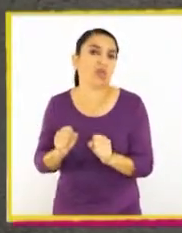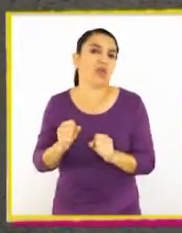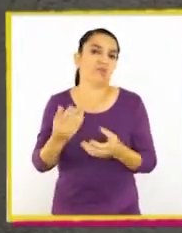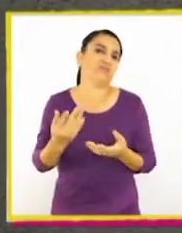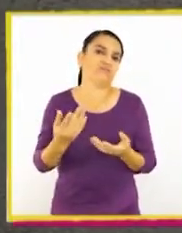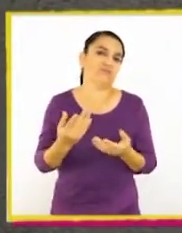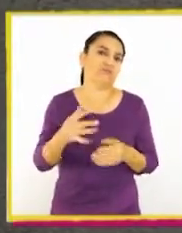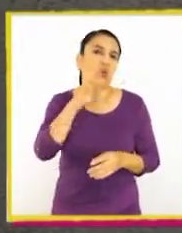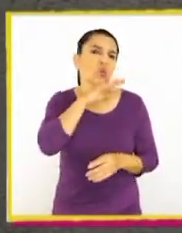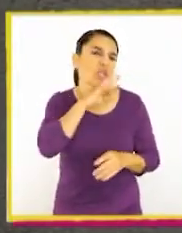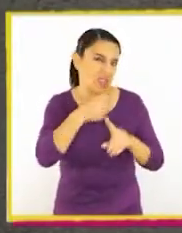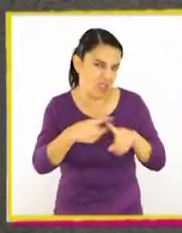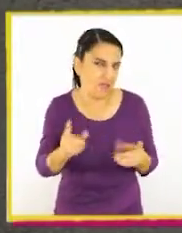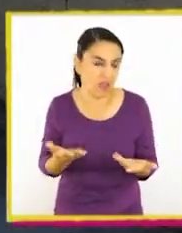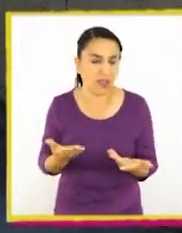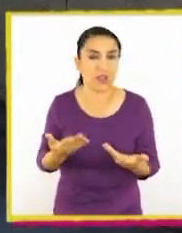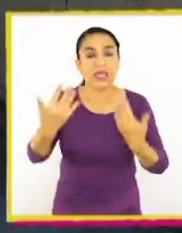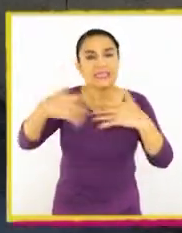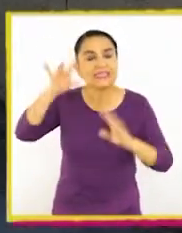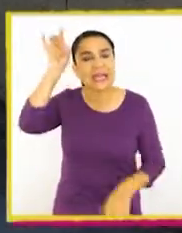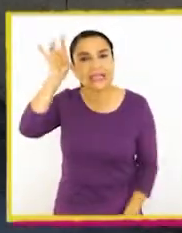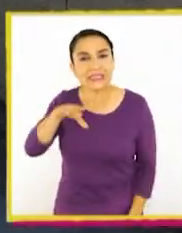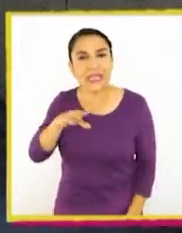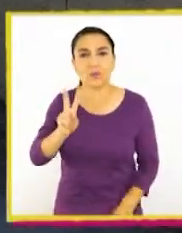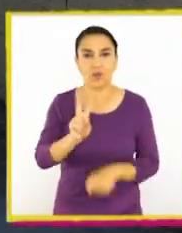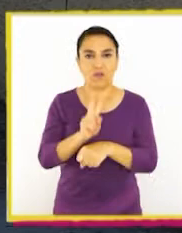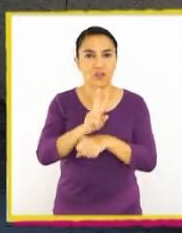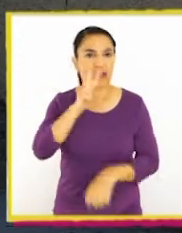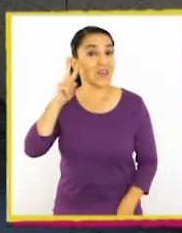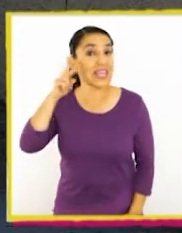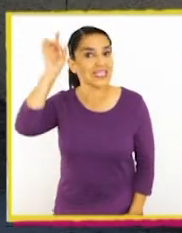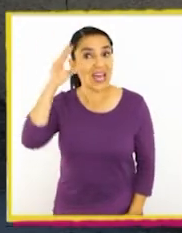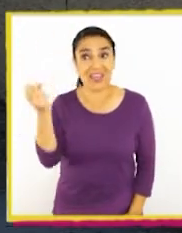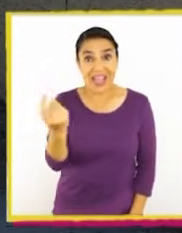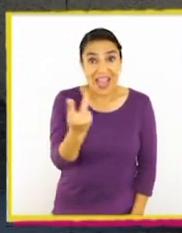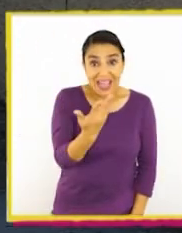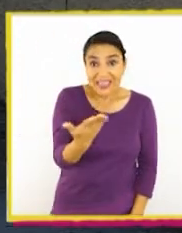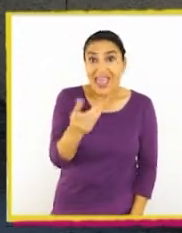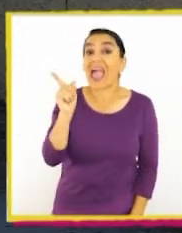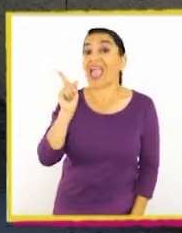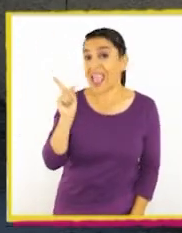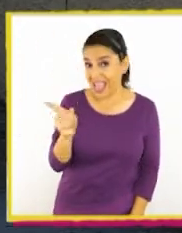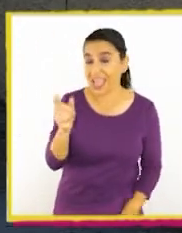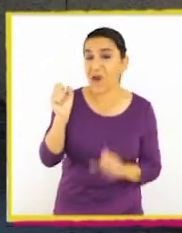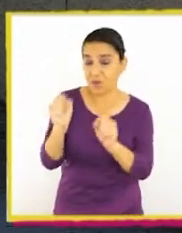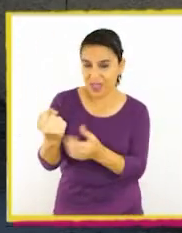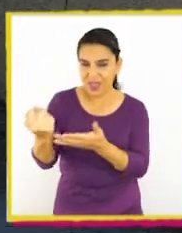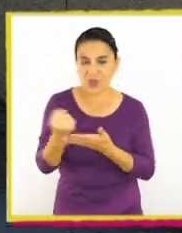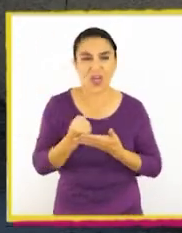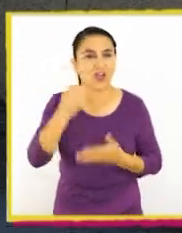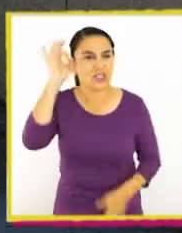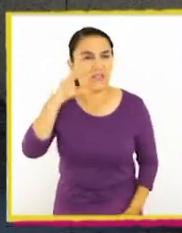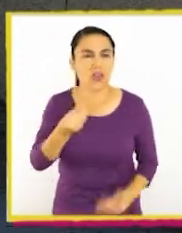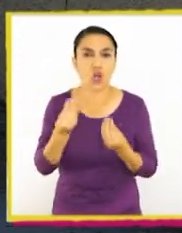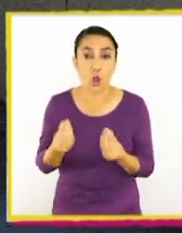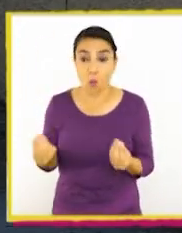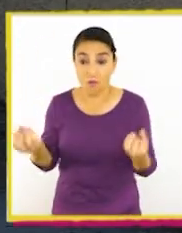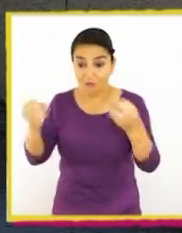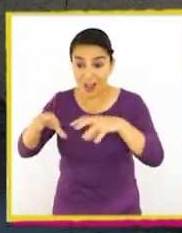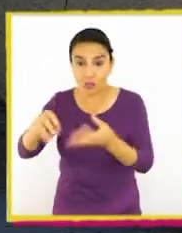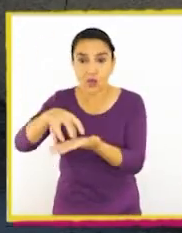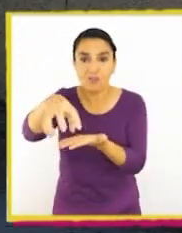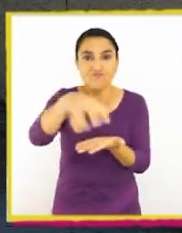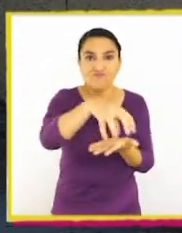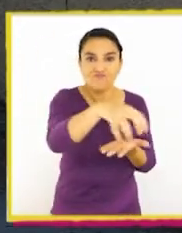mejor destino. Sí. Ya sé, la profesora Vivi se maneja con las cantidades y quizás ella puede ayudarnos a saber cómo dividir la